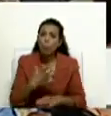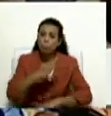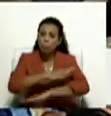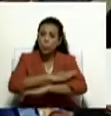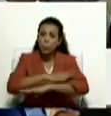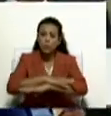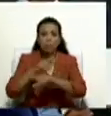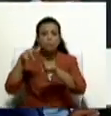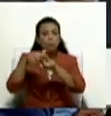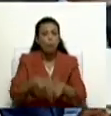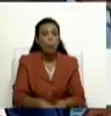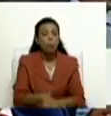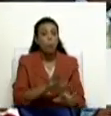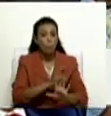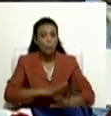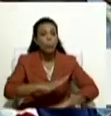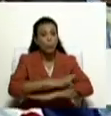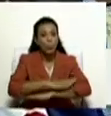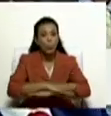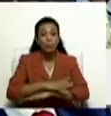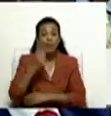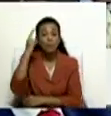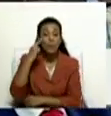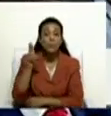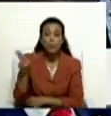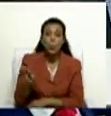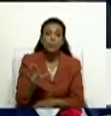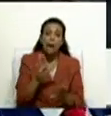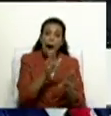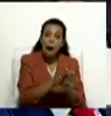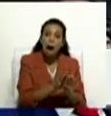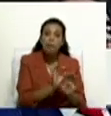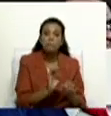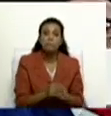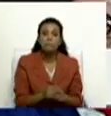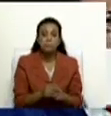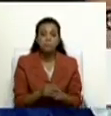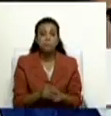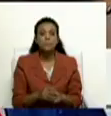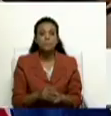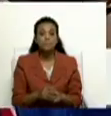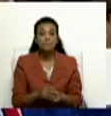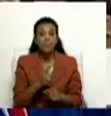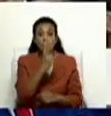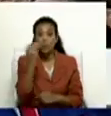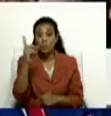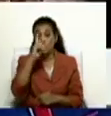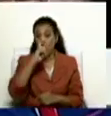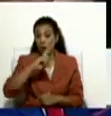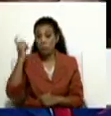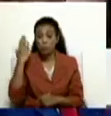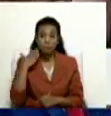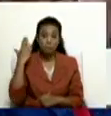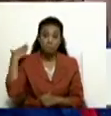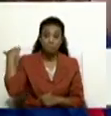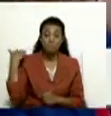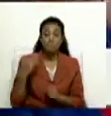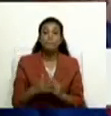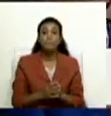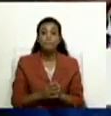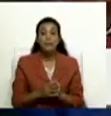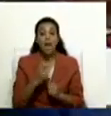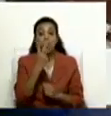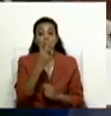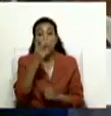vencido propio de la doctrina del libertador Simón Bolívar hace 200 años a las